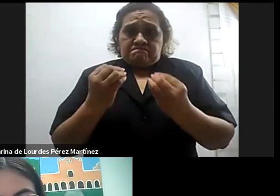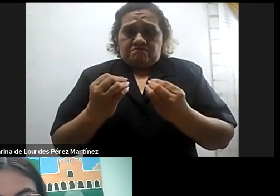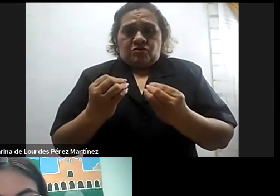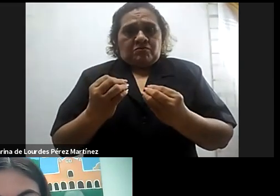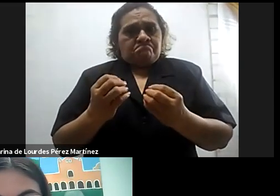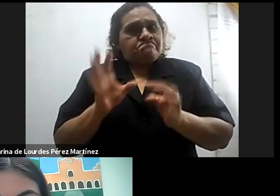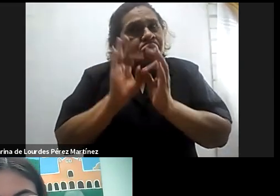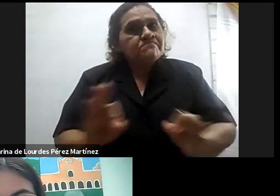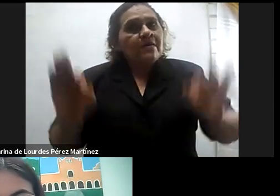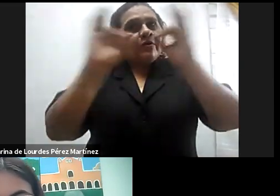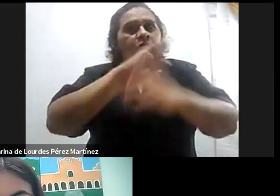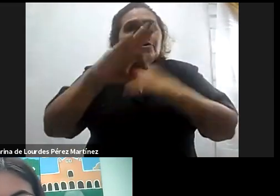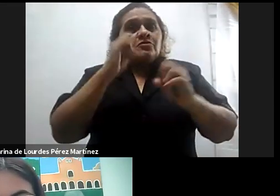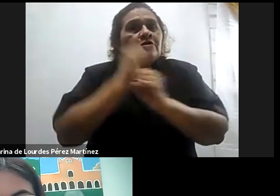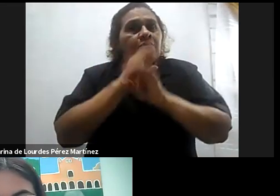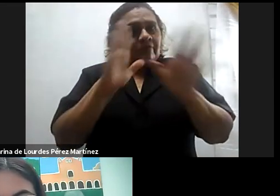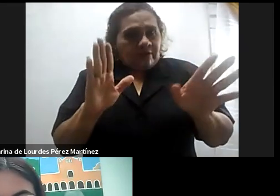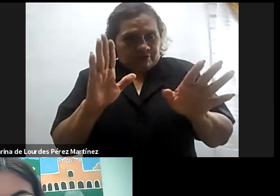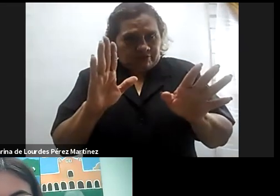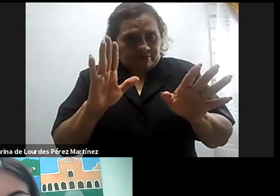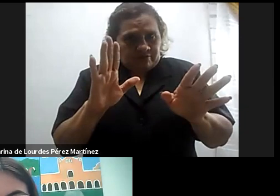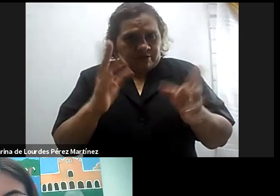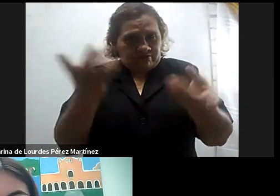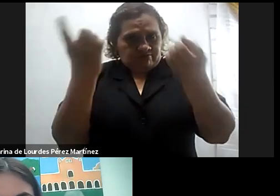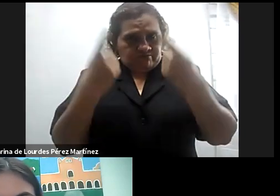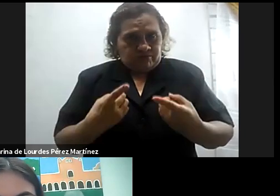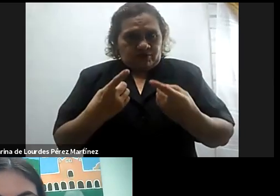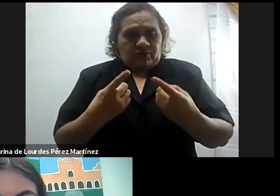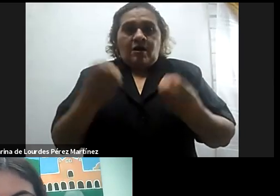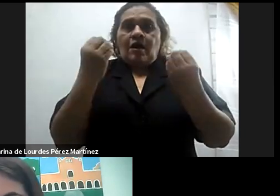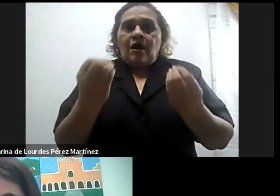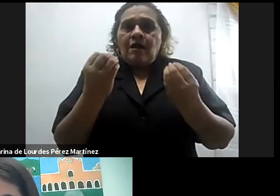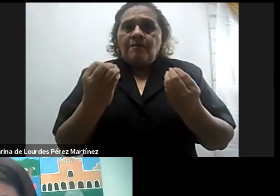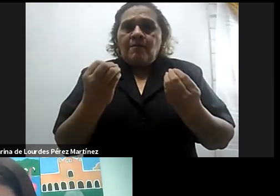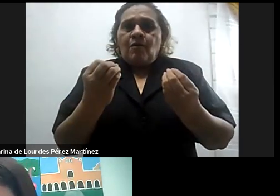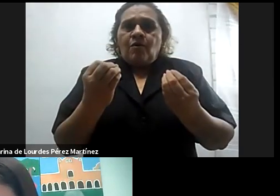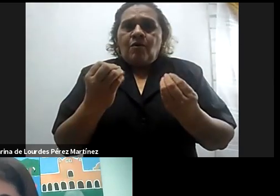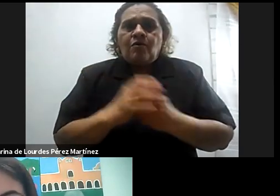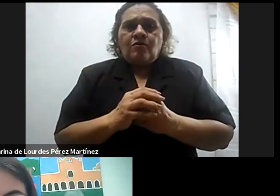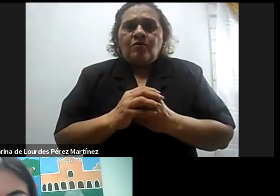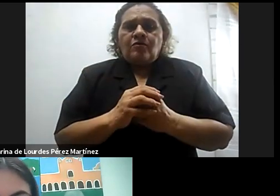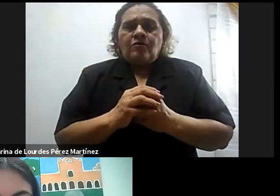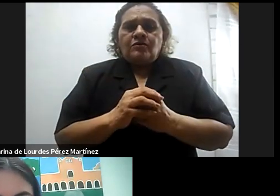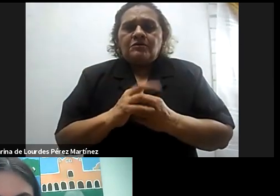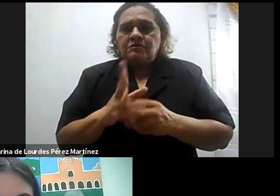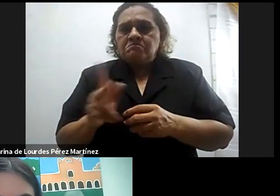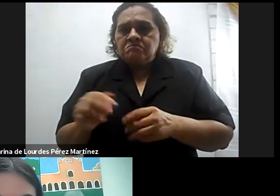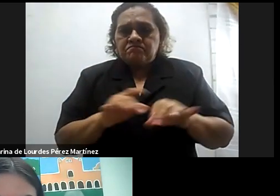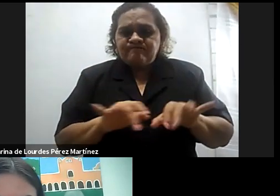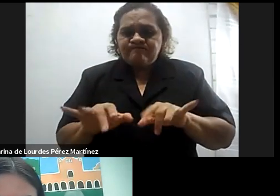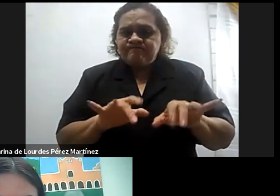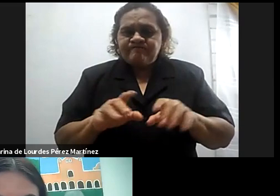información que nos has compartido la tarde de hoy. Hay muchas, tanto en el chat del Facebook, hay